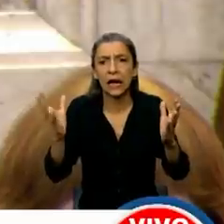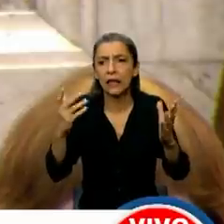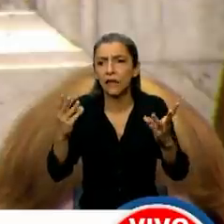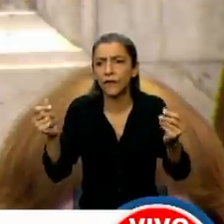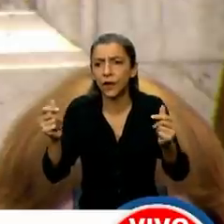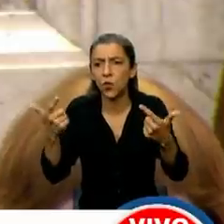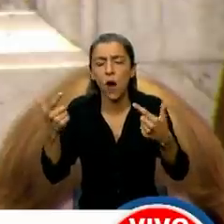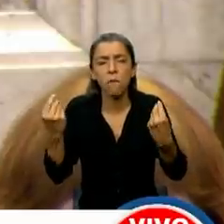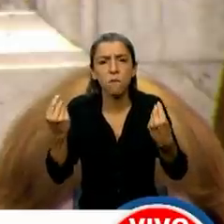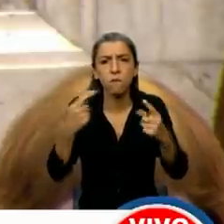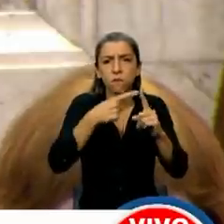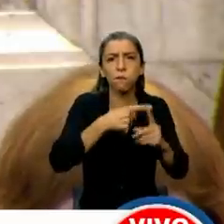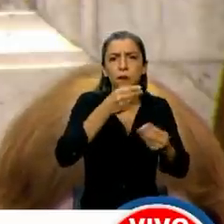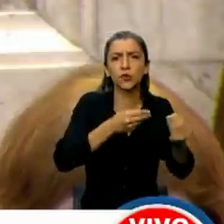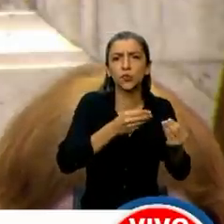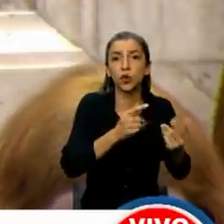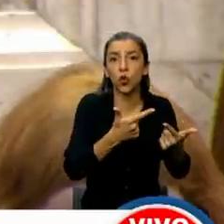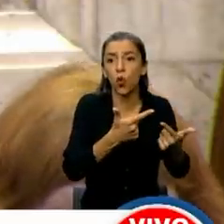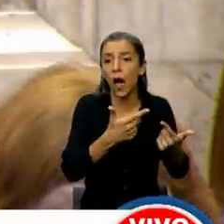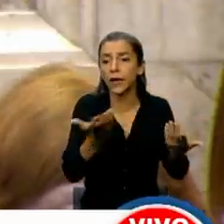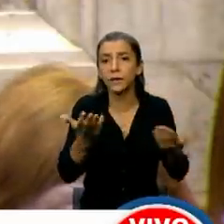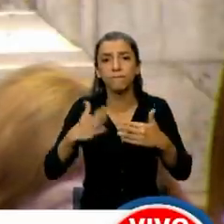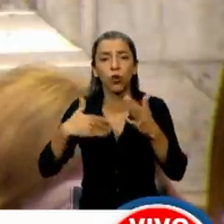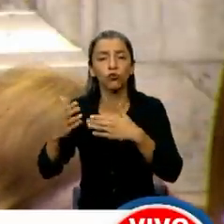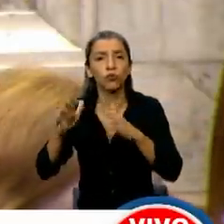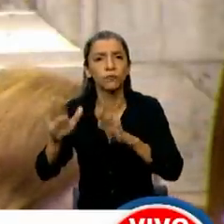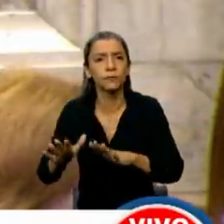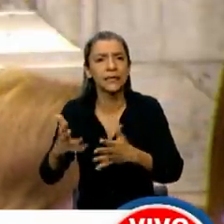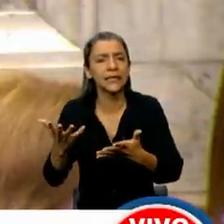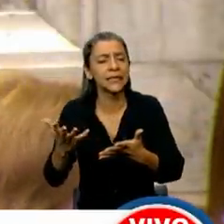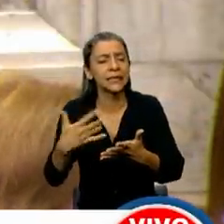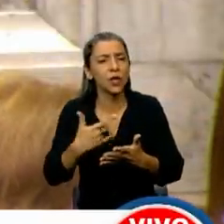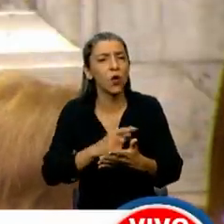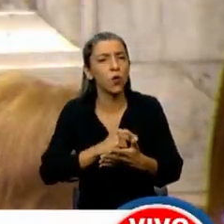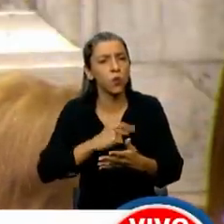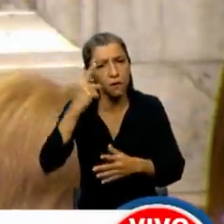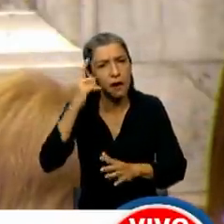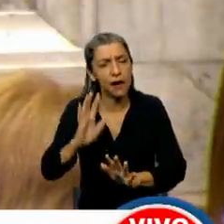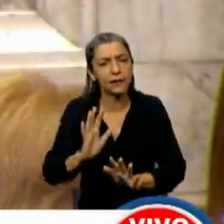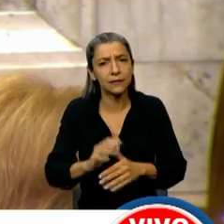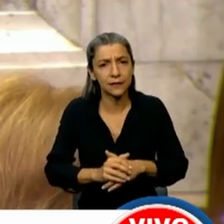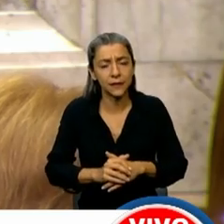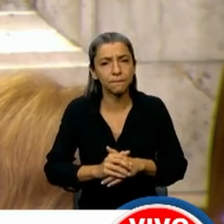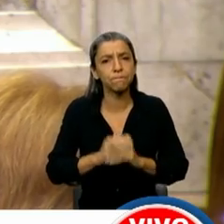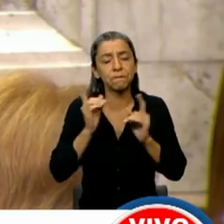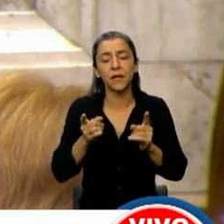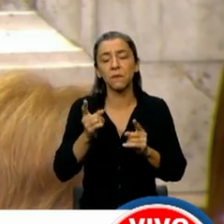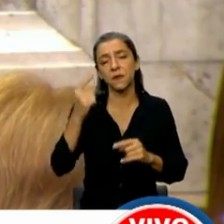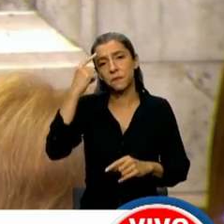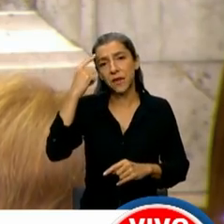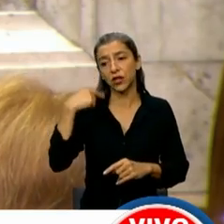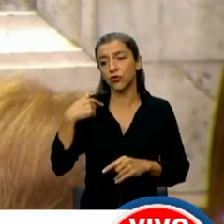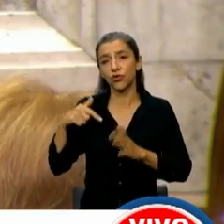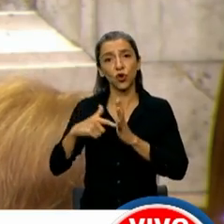también señor presidente tenemos el orgullo de tener uno de los centros de medicina nuclear en nuestra